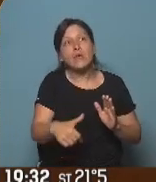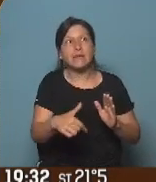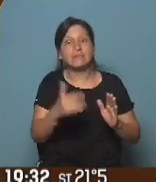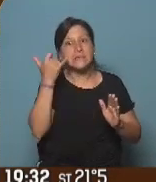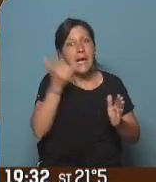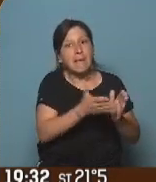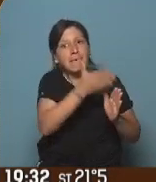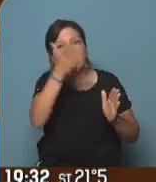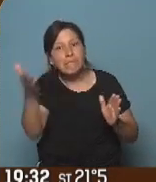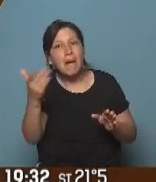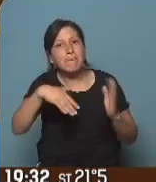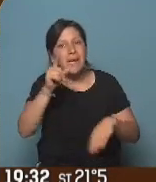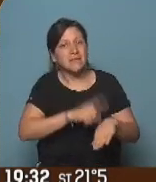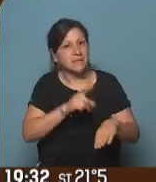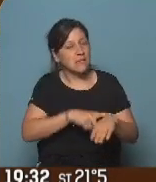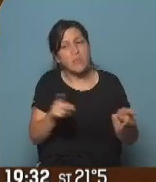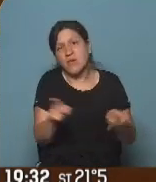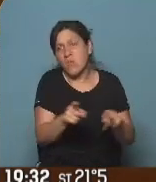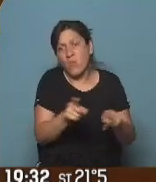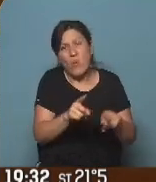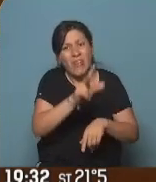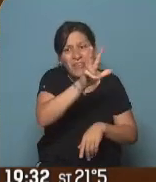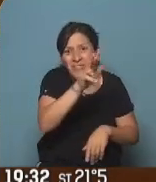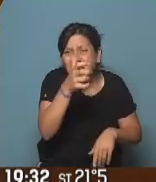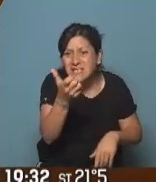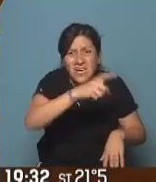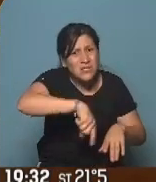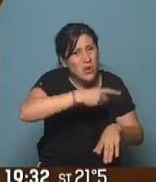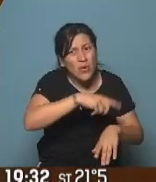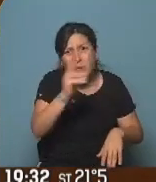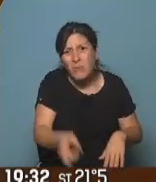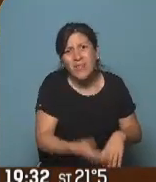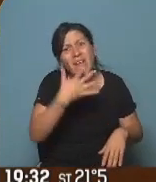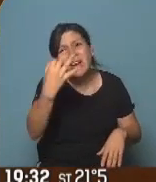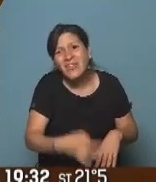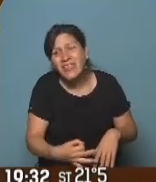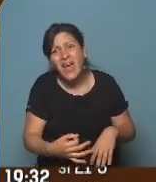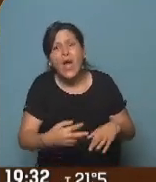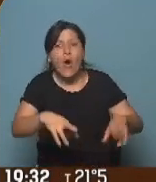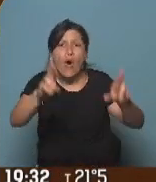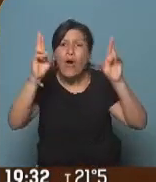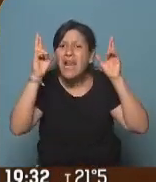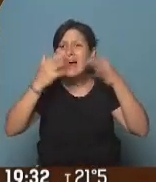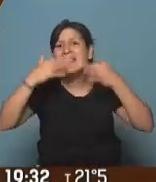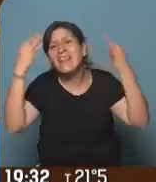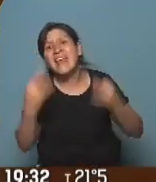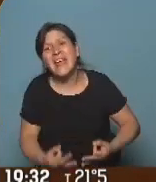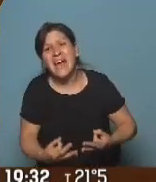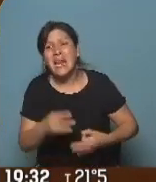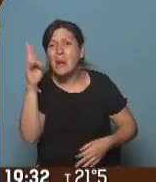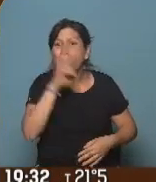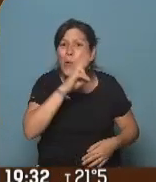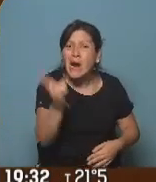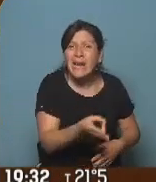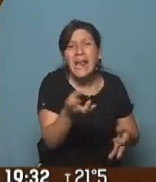por supuesto que este libro igual o sea tendría que haber ningún femicidio nada no tendría que ser ninguna mujer